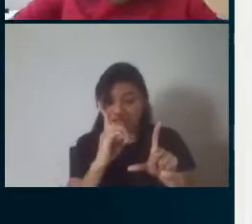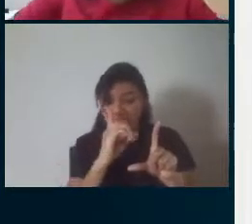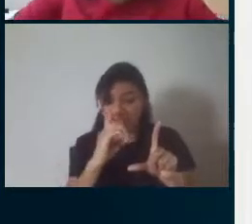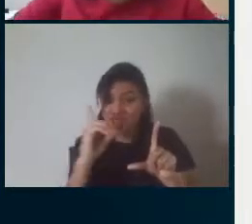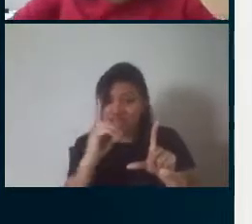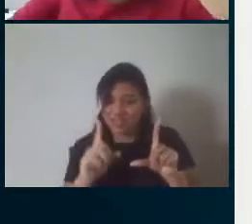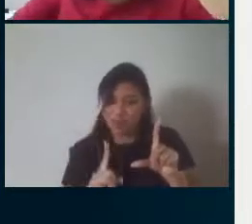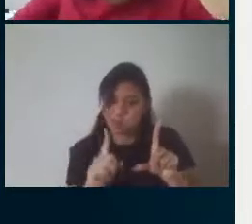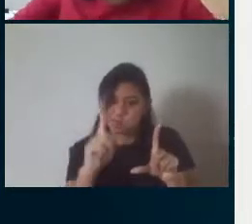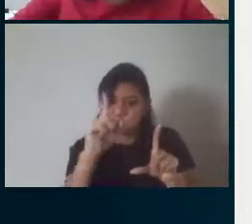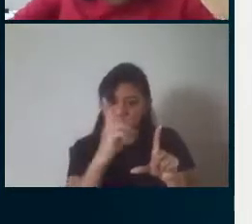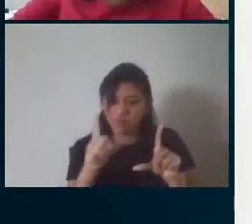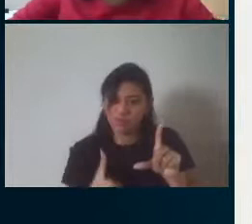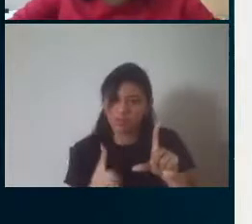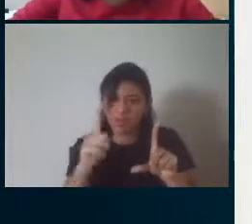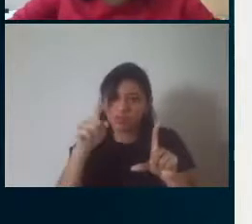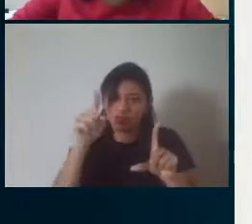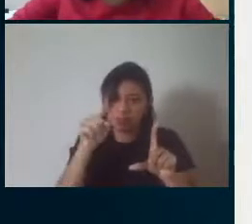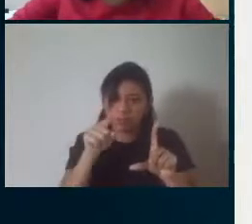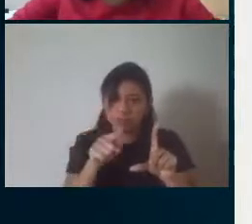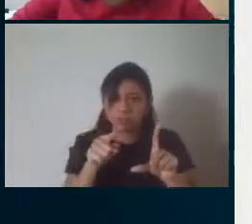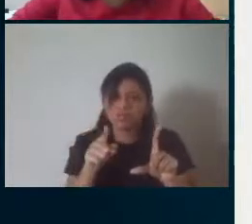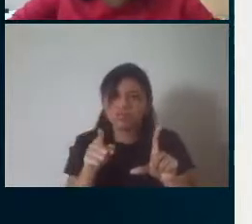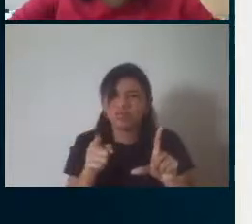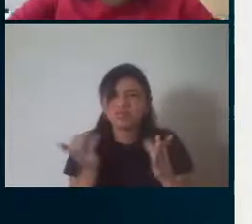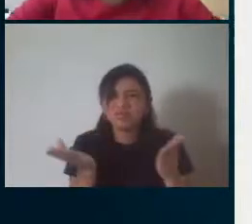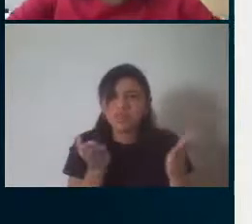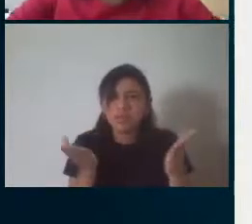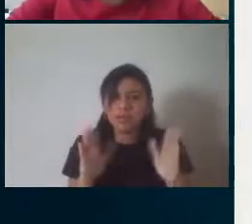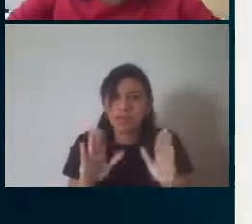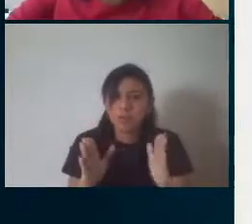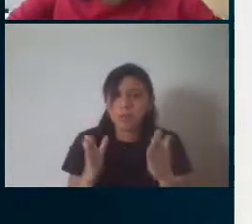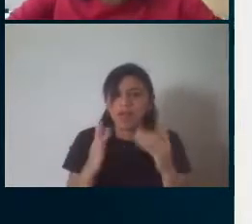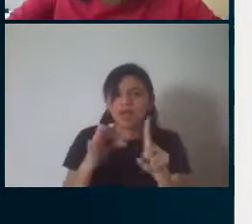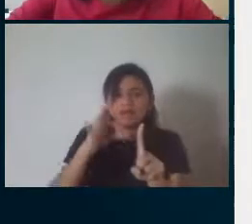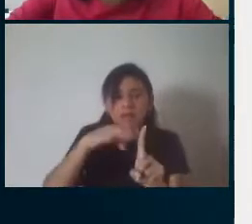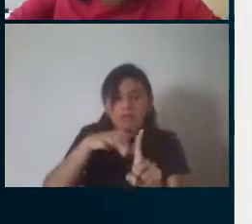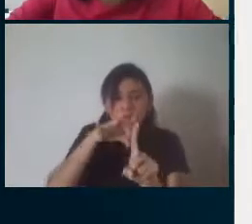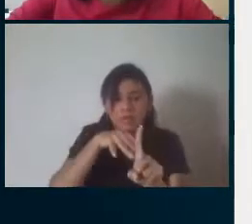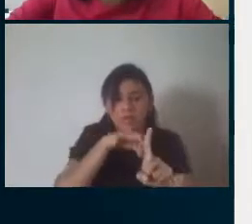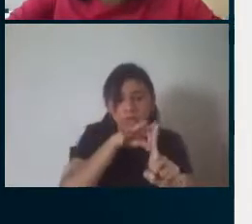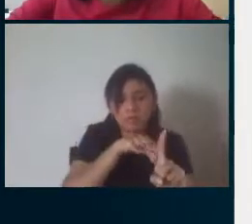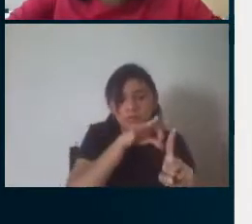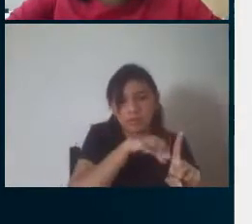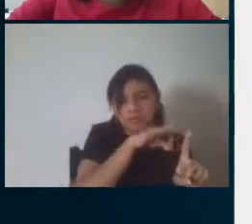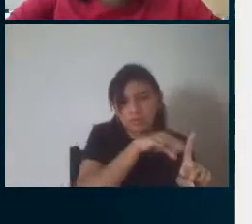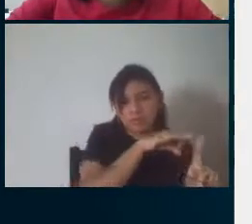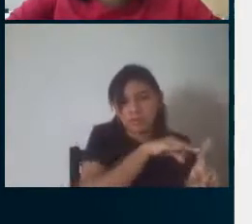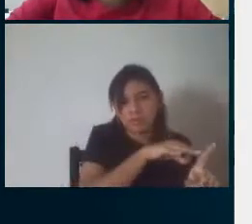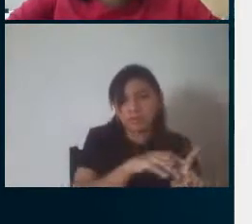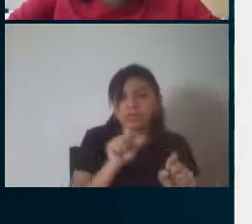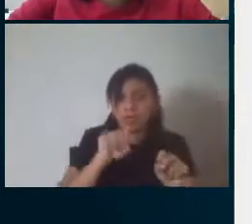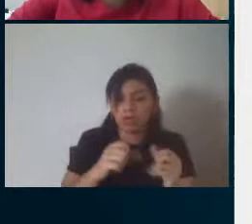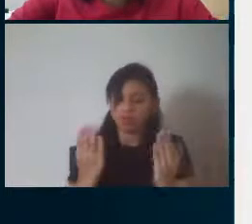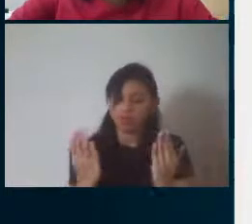podemos observar el desempeño a nivel de trimestre de los indicadores. Se puede hacer comparaciones por